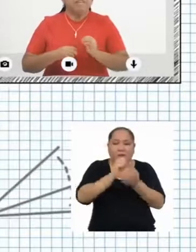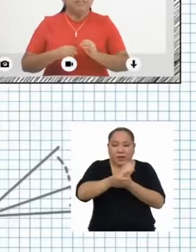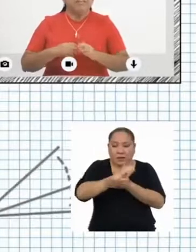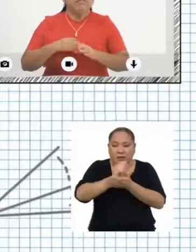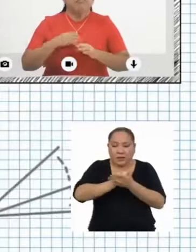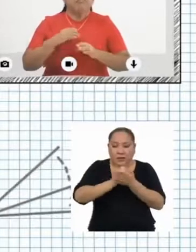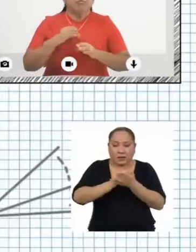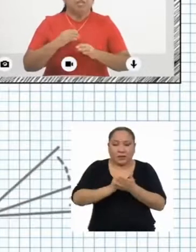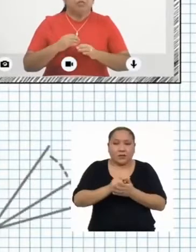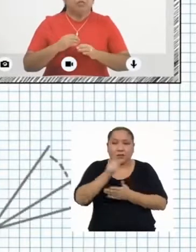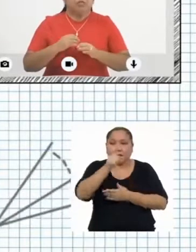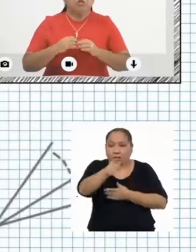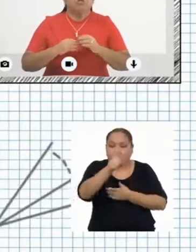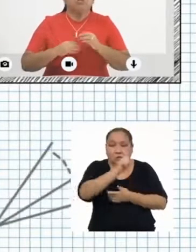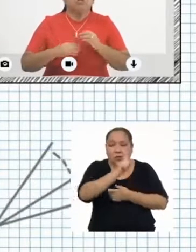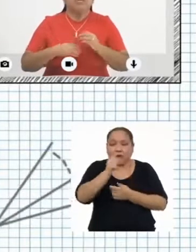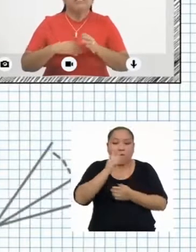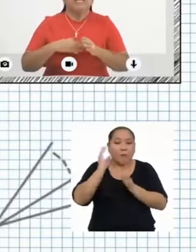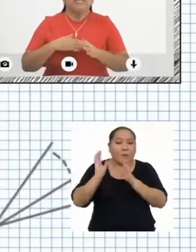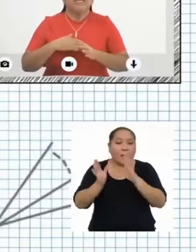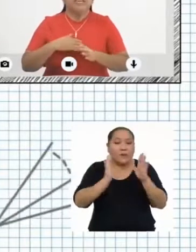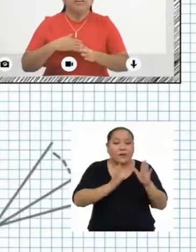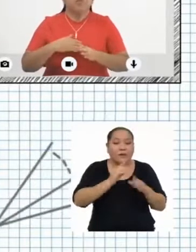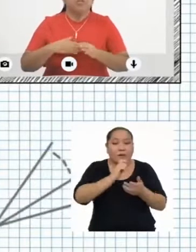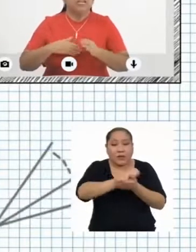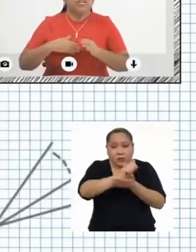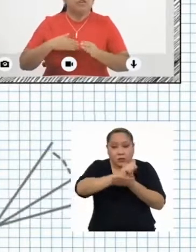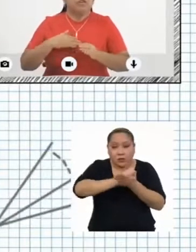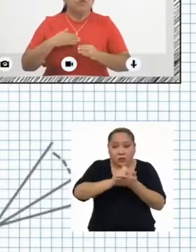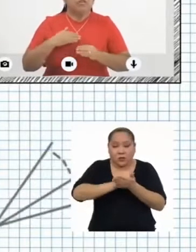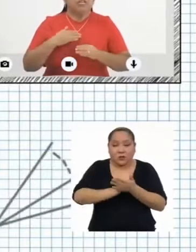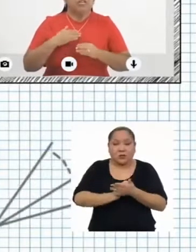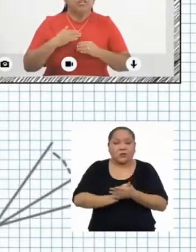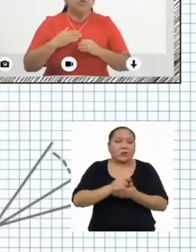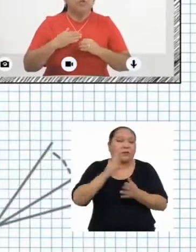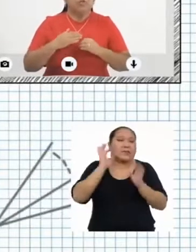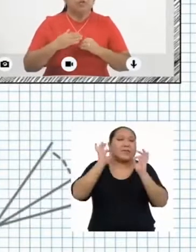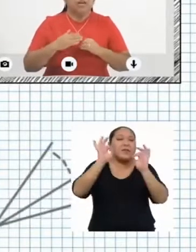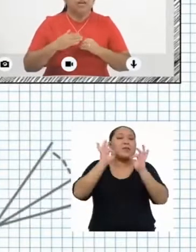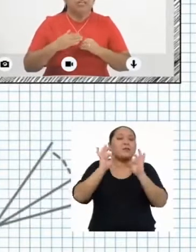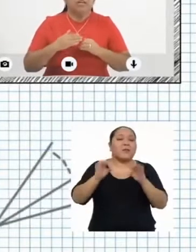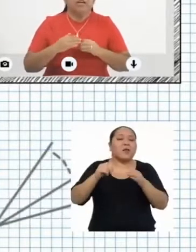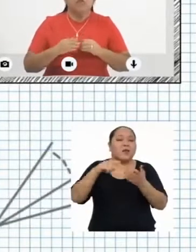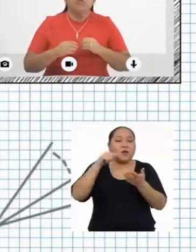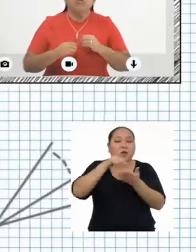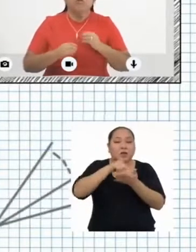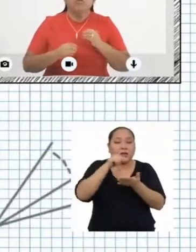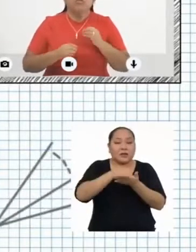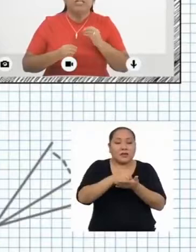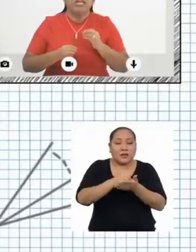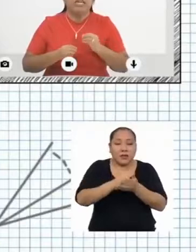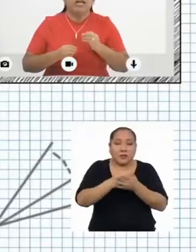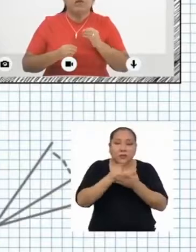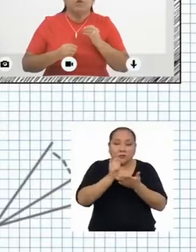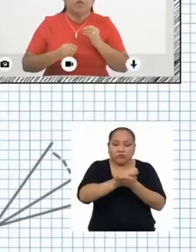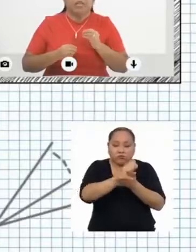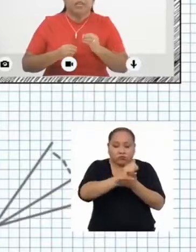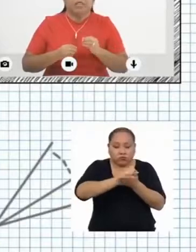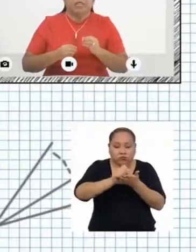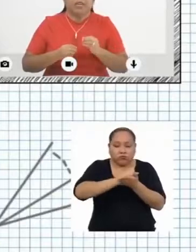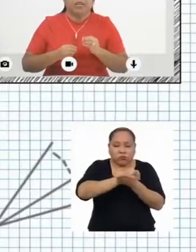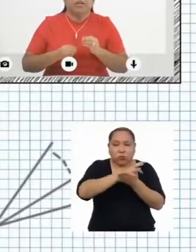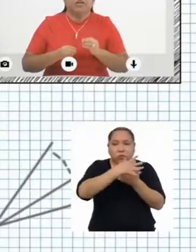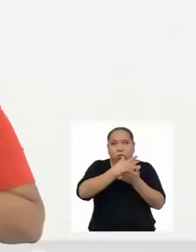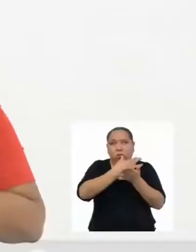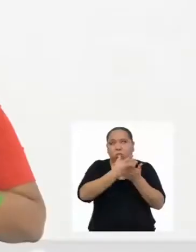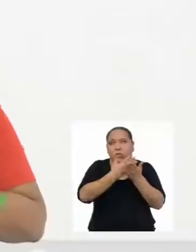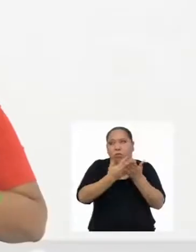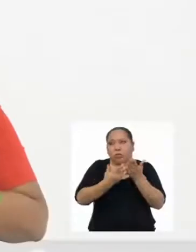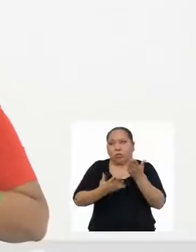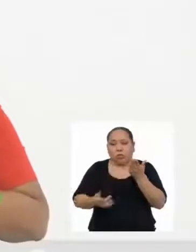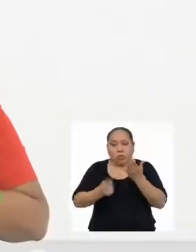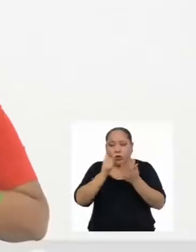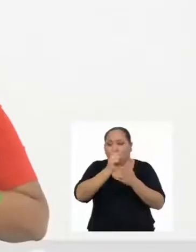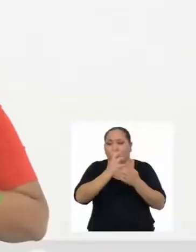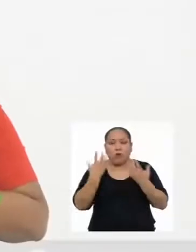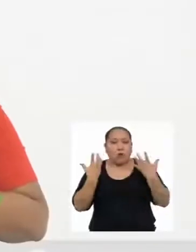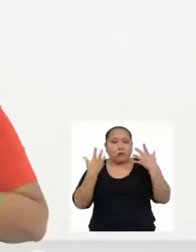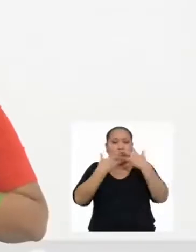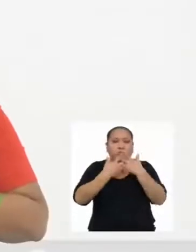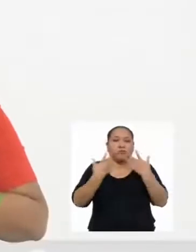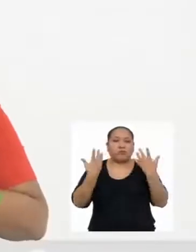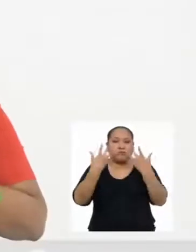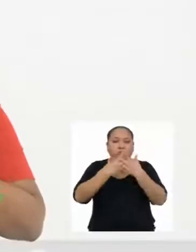no planificas tu texto, corres el riesgo de que el contenido de tu carta no tenga coherencia.